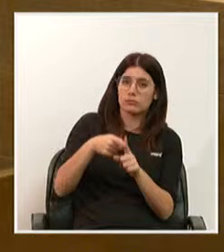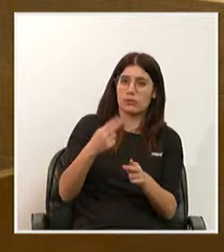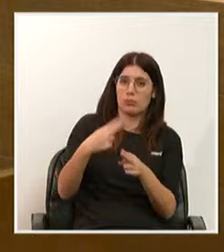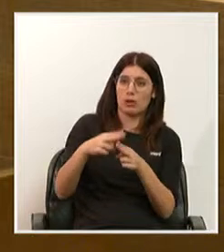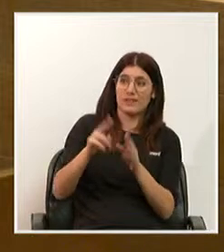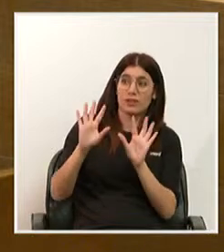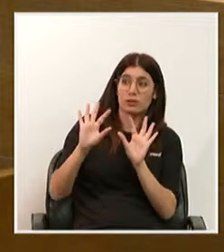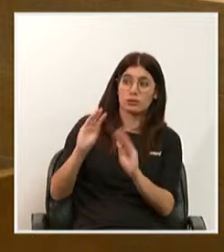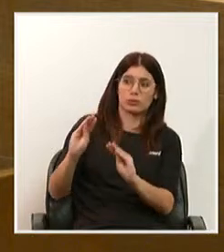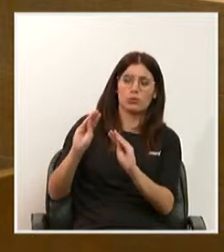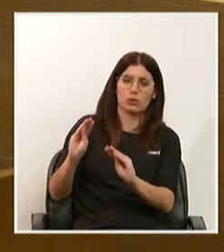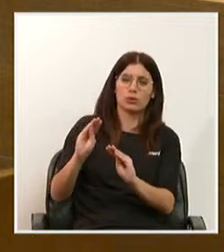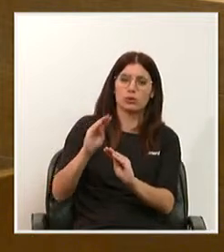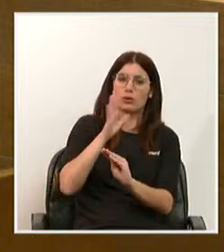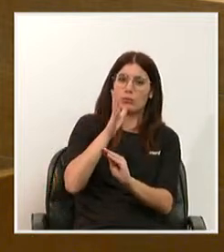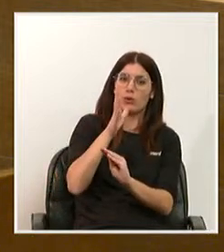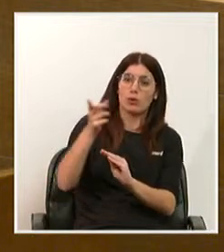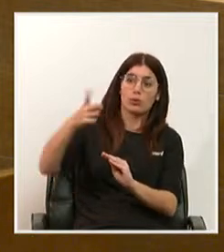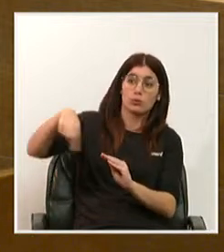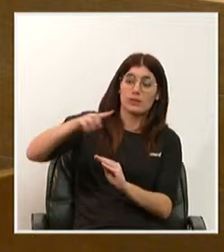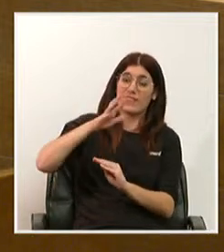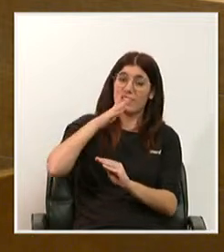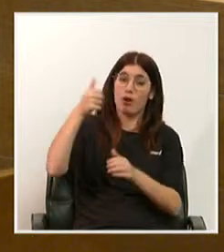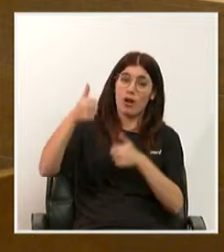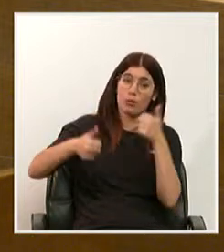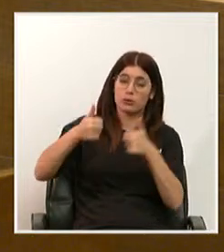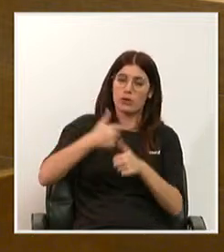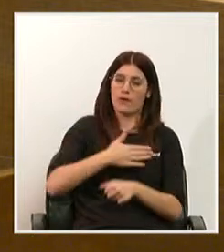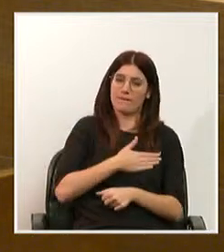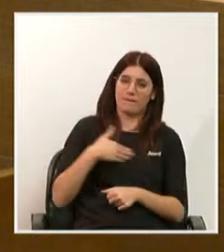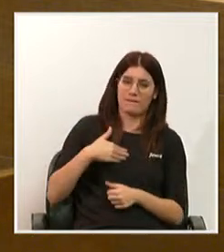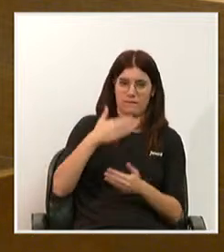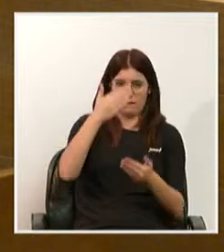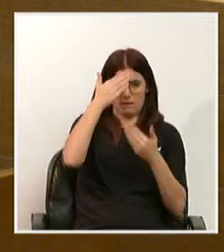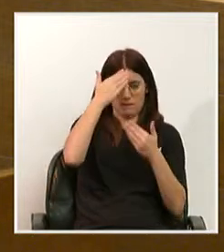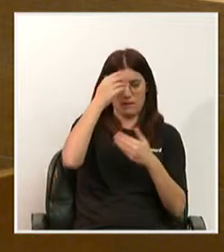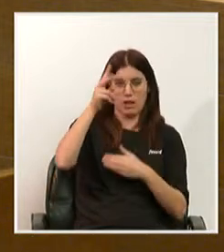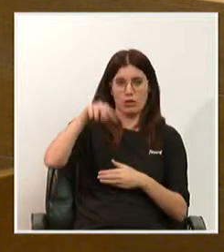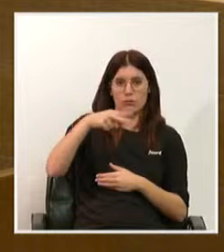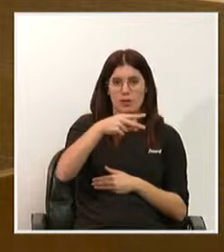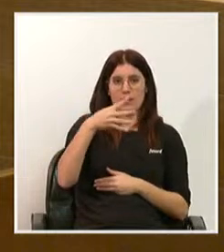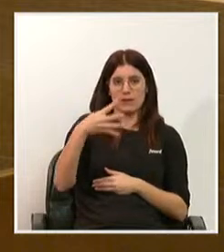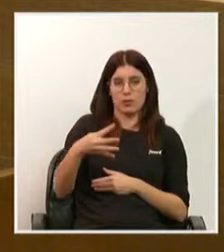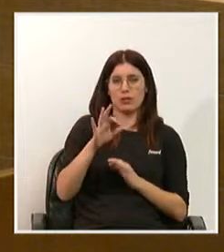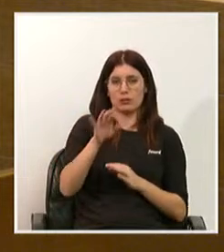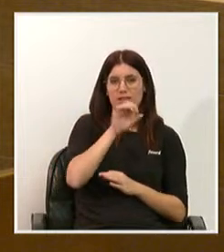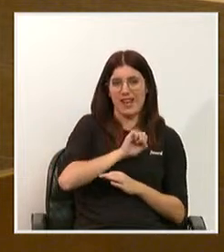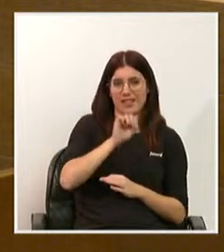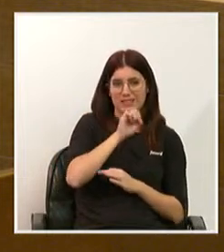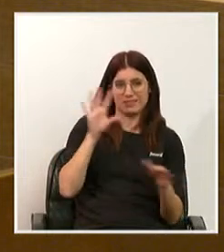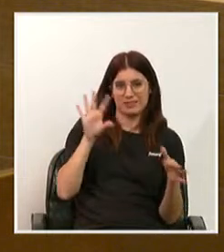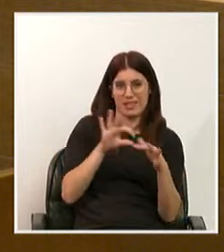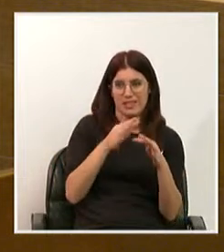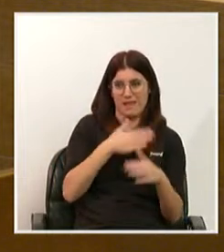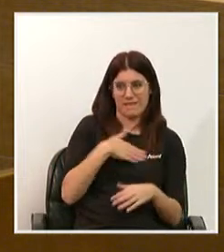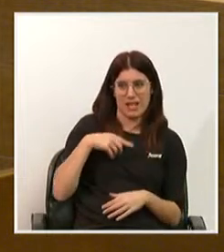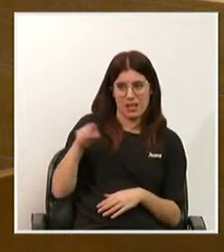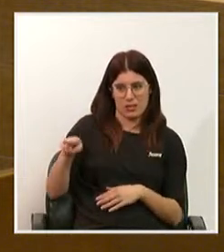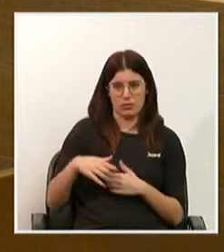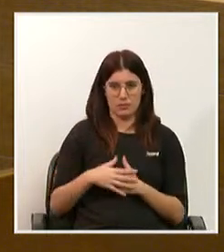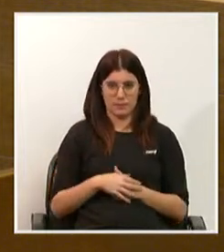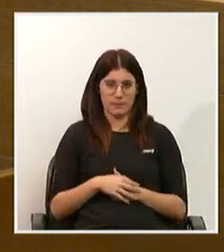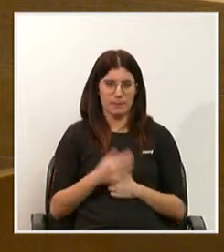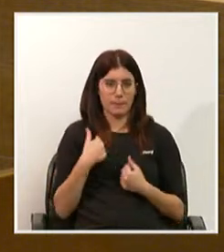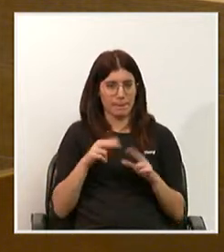políticos ustedes ahora en la oposición pretenden que el año 2024 sea año Andrés estellas